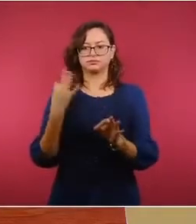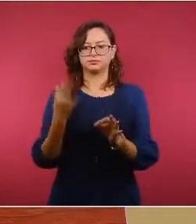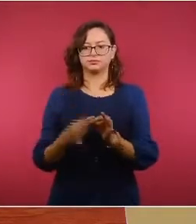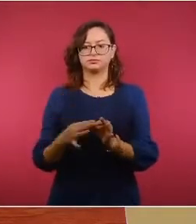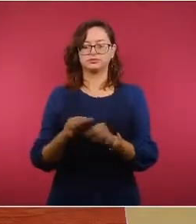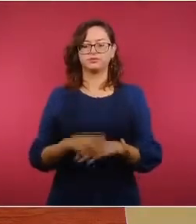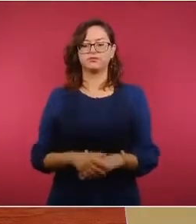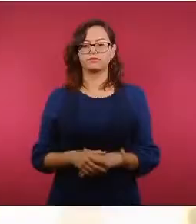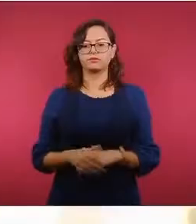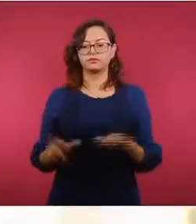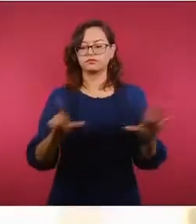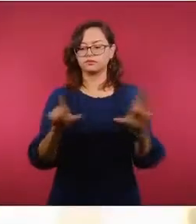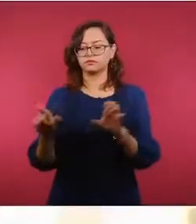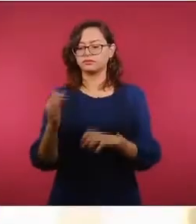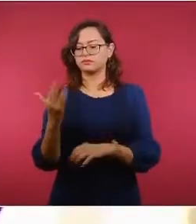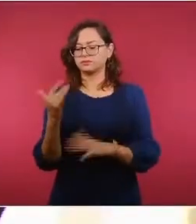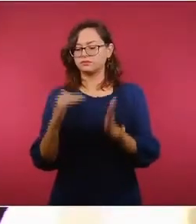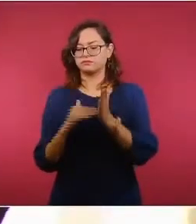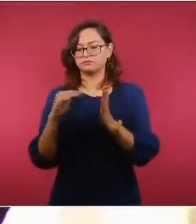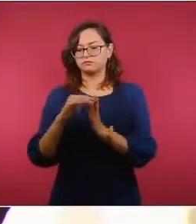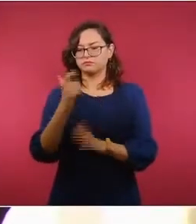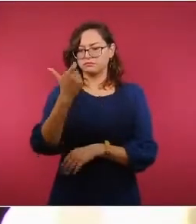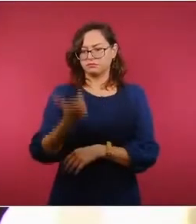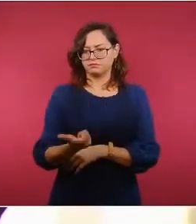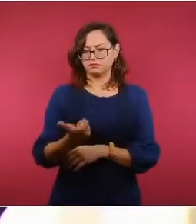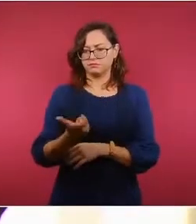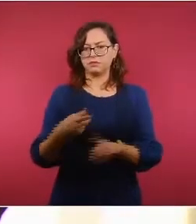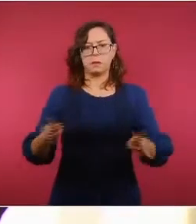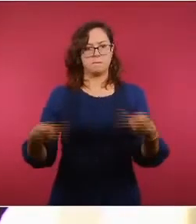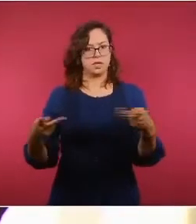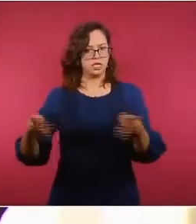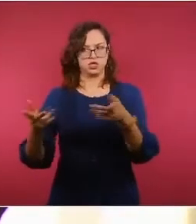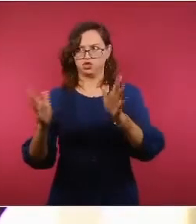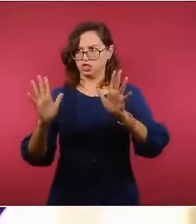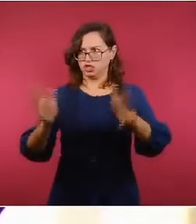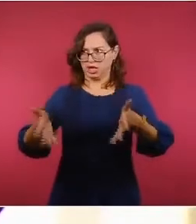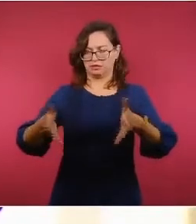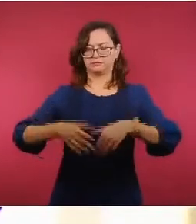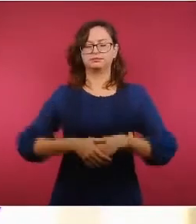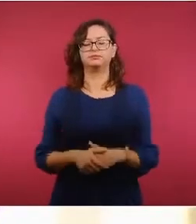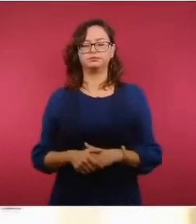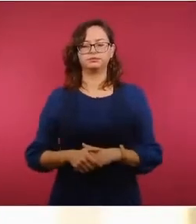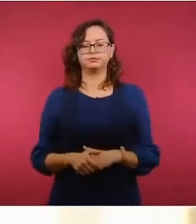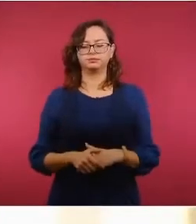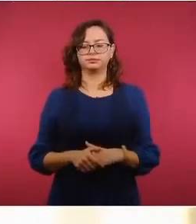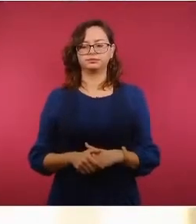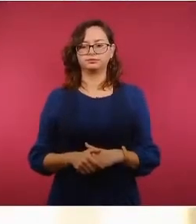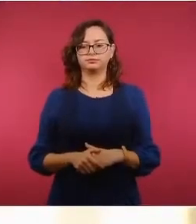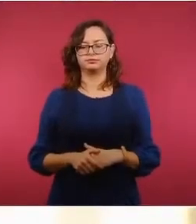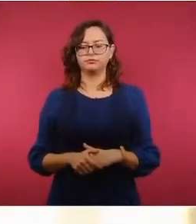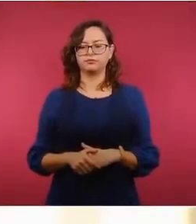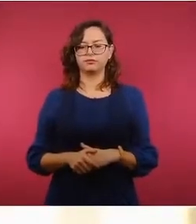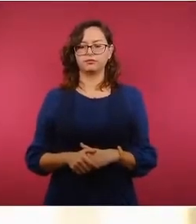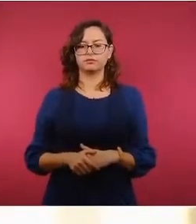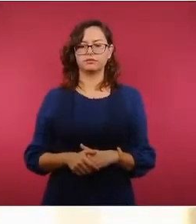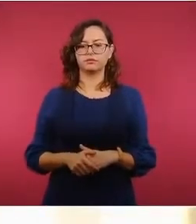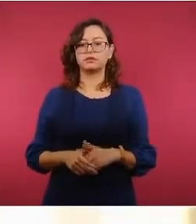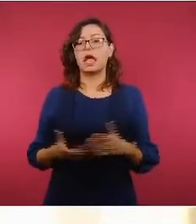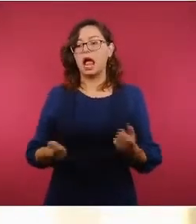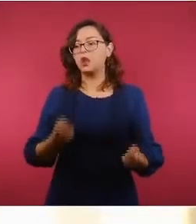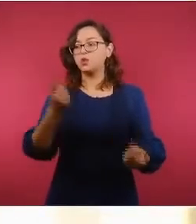Alrededor de 750 millones de pesos vendidos. Hay compromisos de